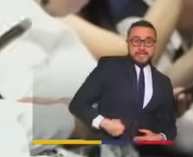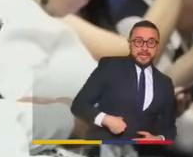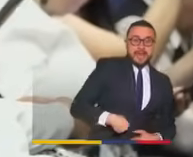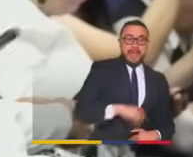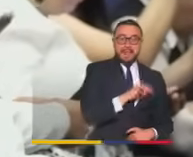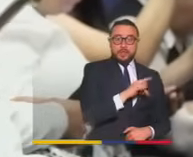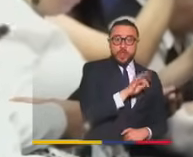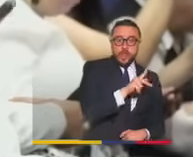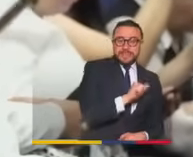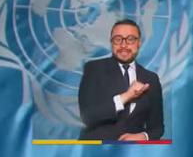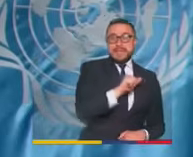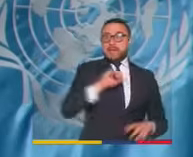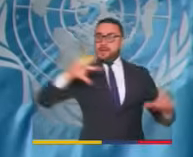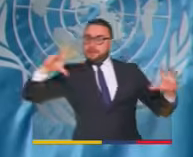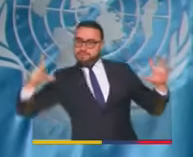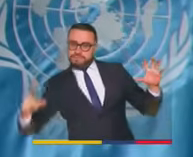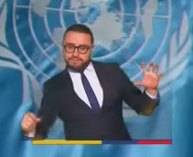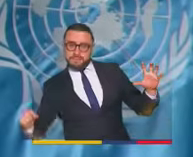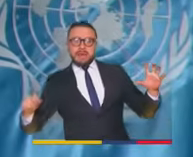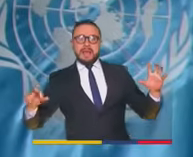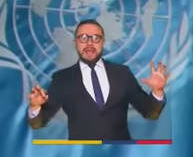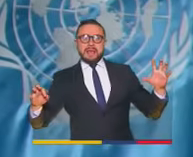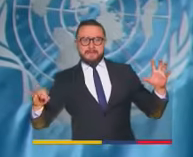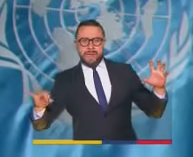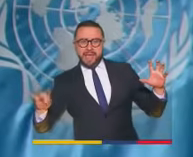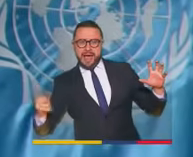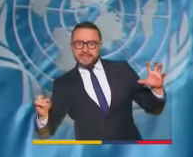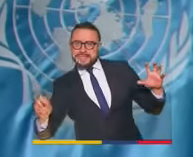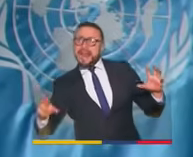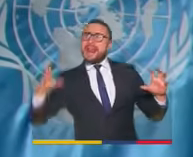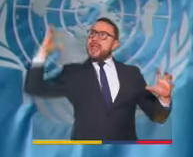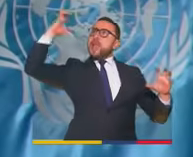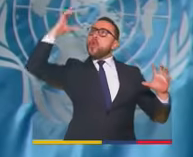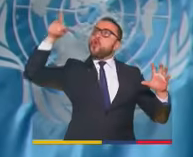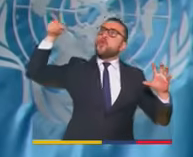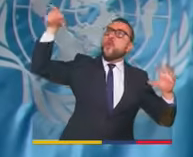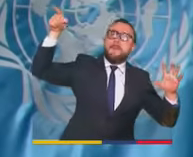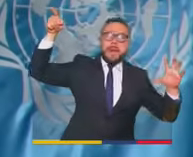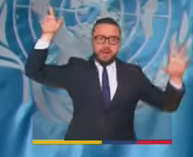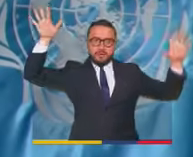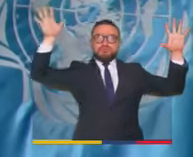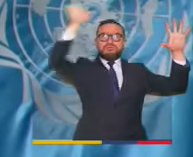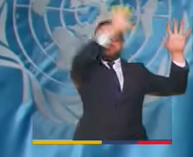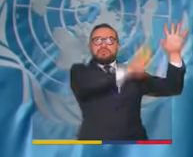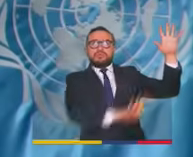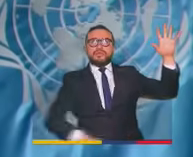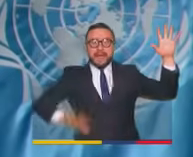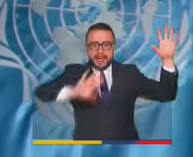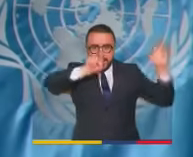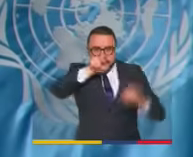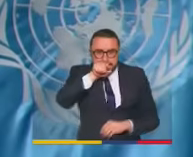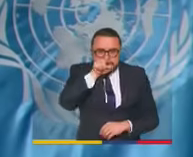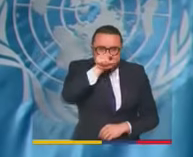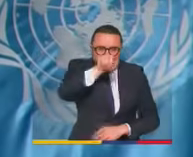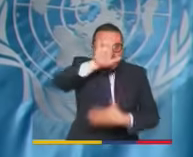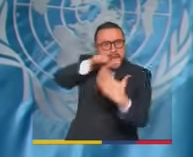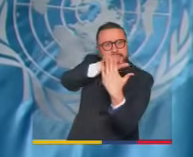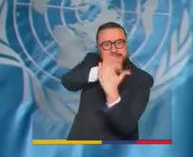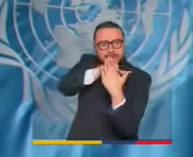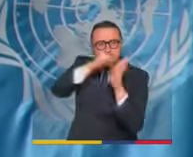y Madagascar y Europa sin biodiversidad. Quizás podríamos llamarnos el corazón del